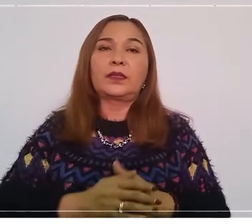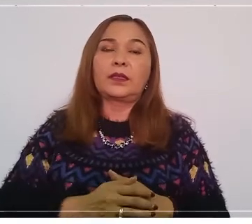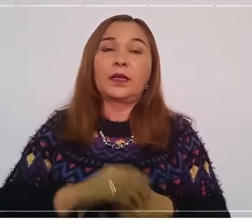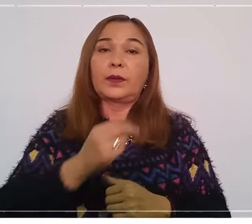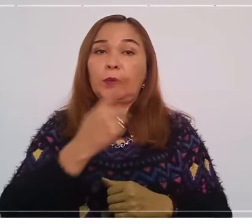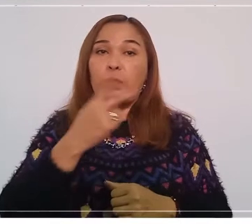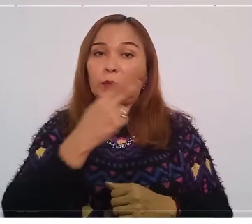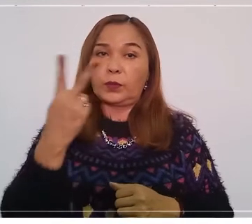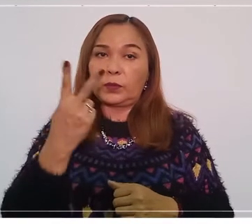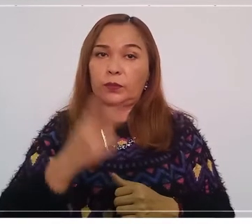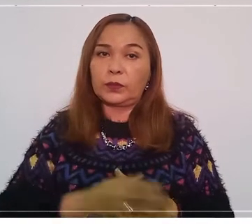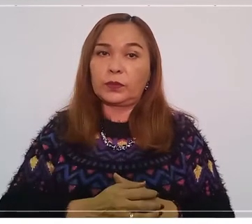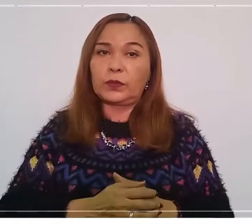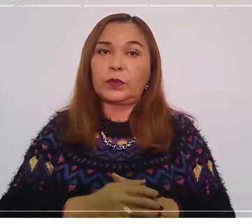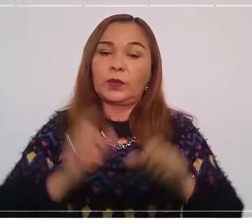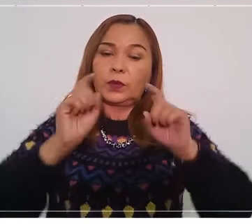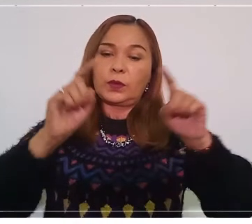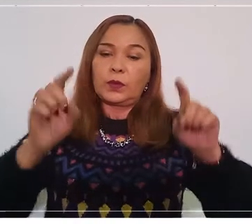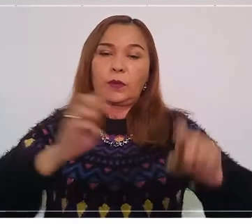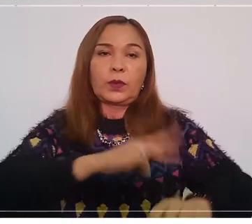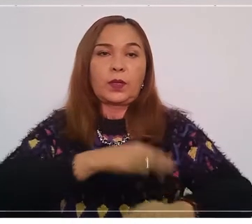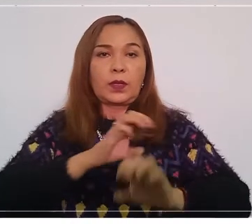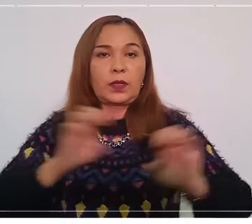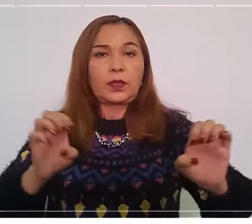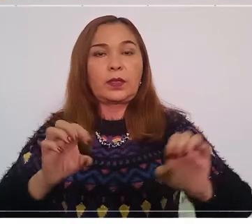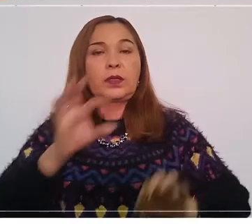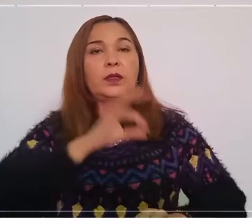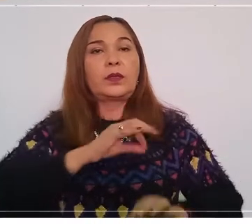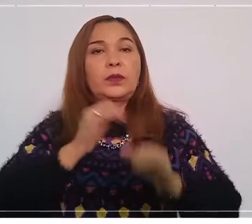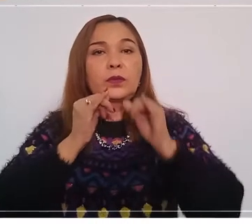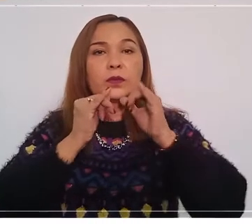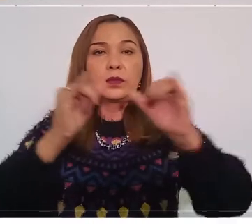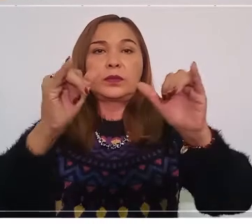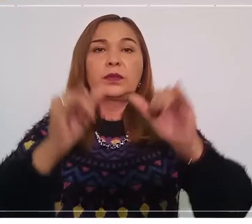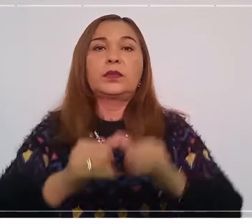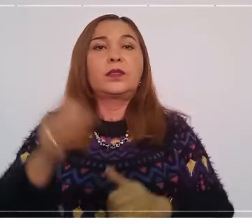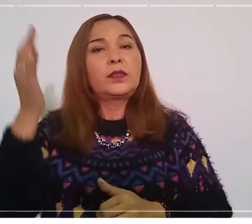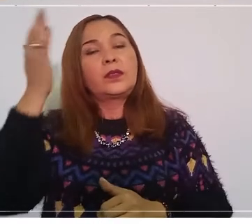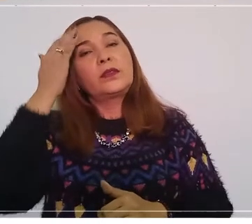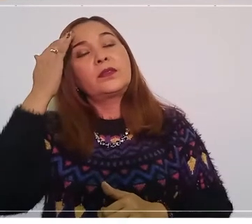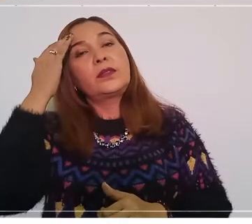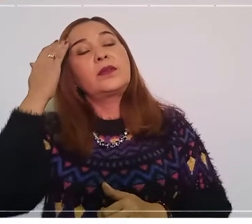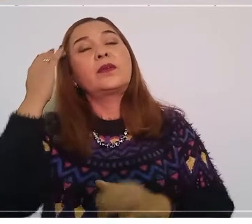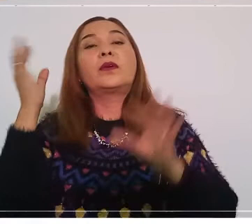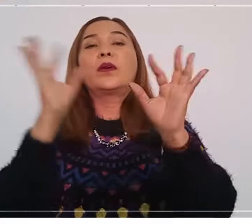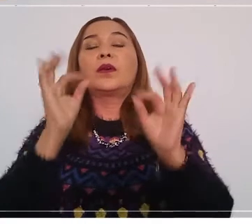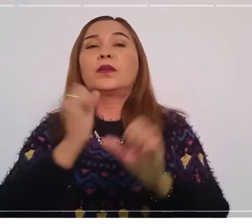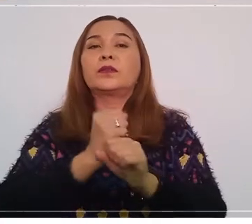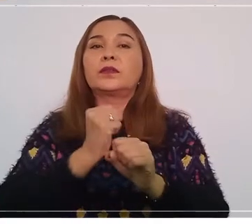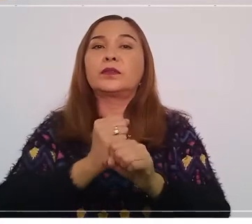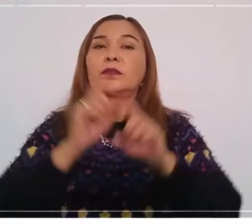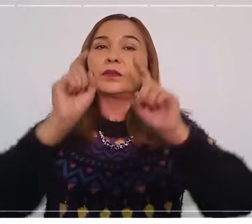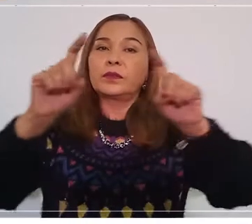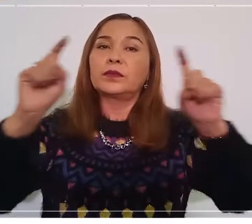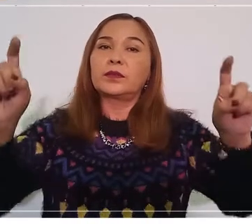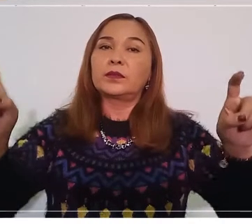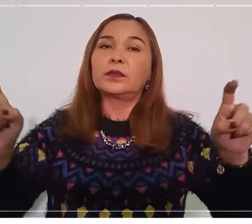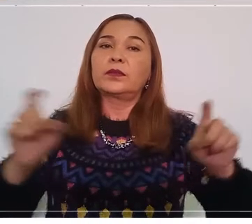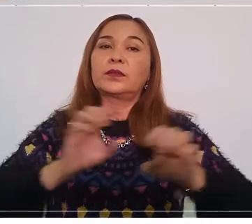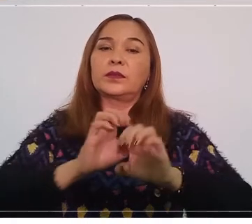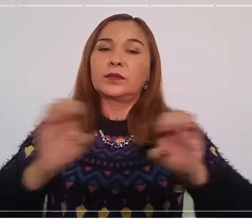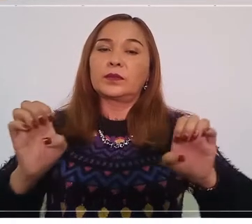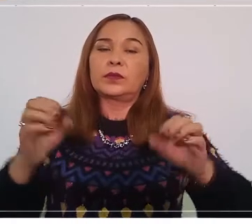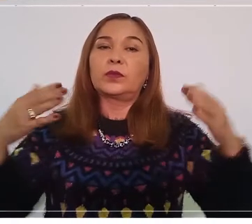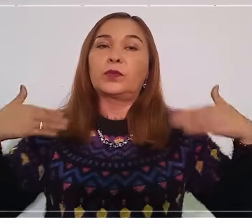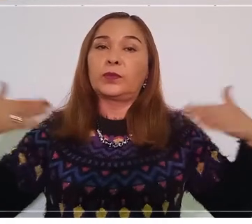21 y 22 formación pedagógica y socialización de saberes metodología de la enseñanza en